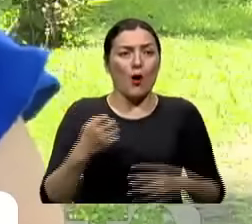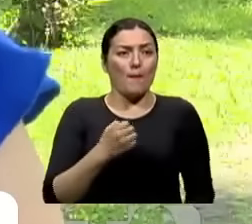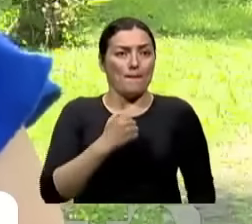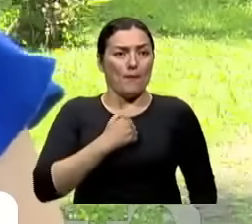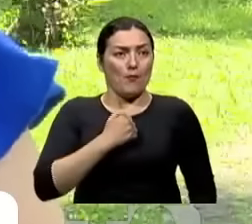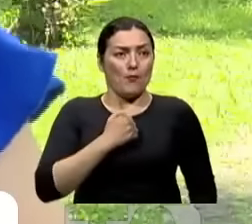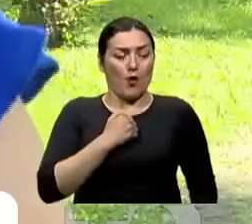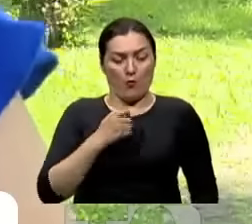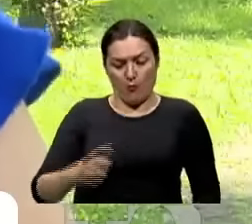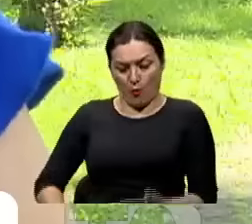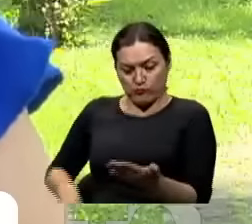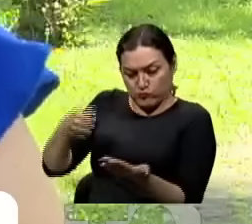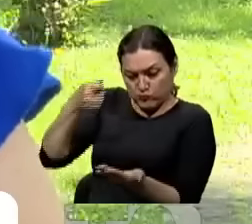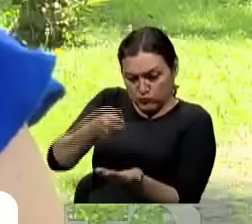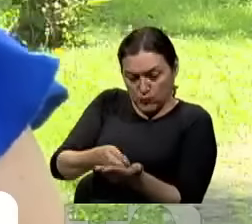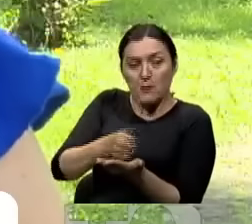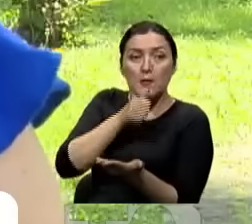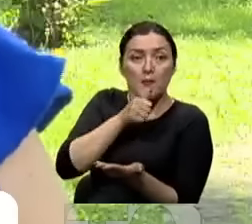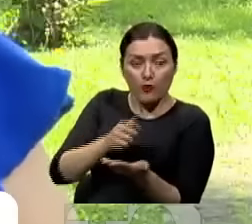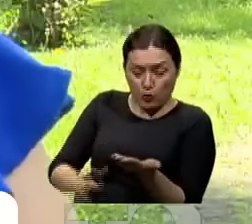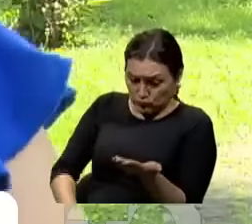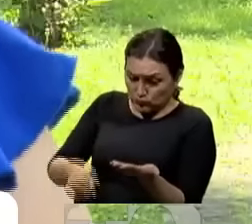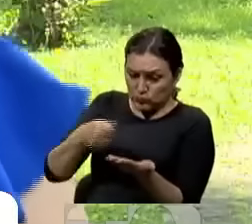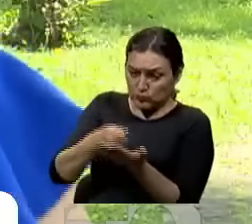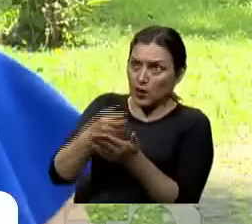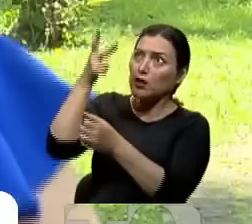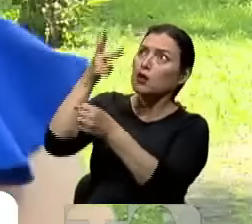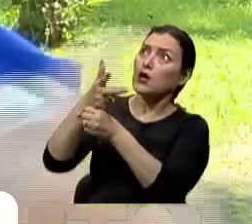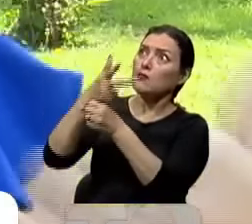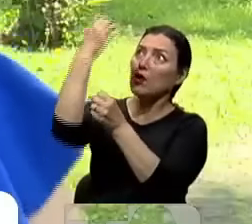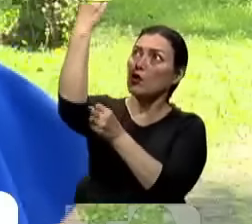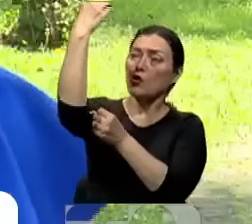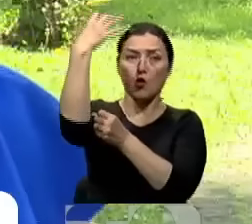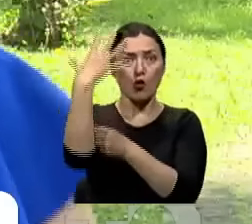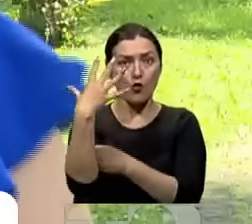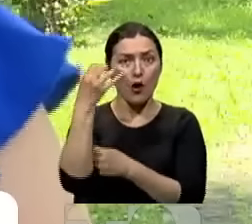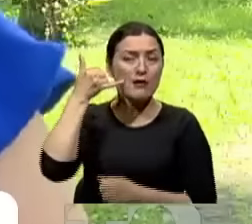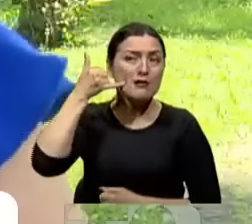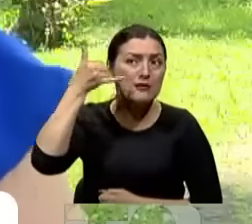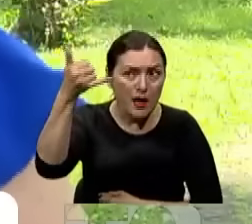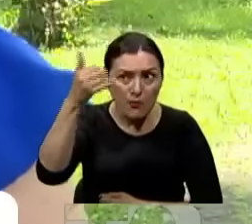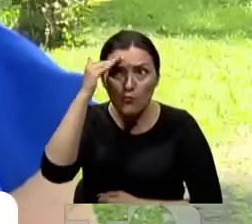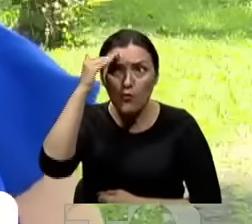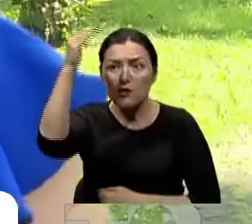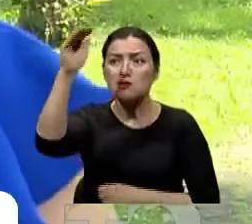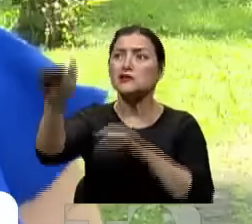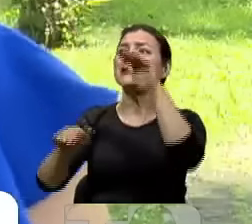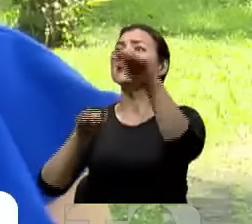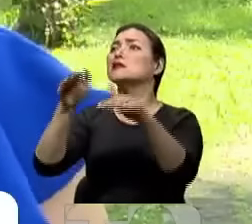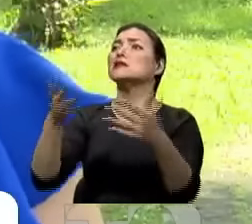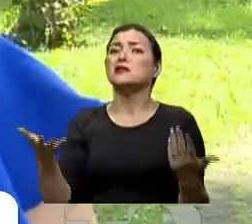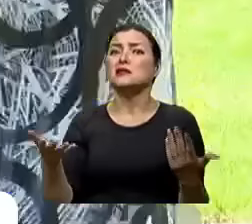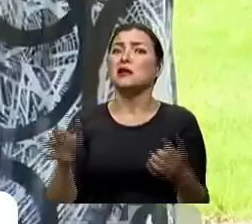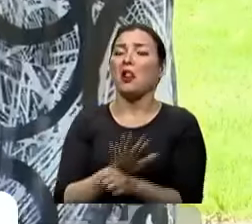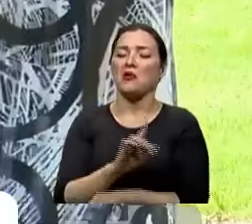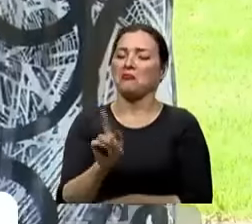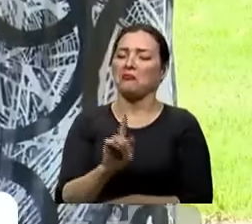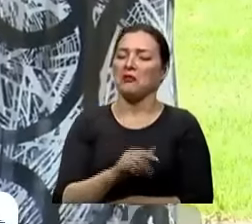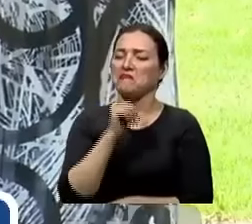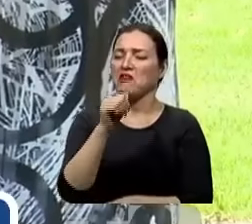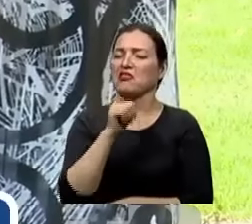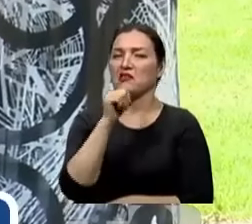pata, de nuestro dinero privado, cámaras, luces, llamamos a la policía, tratamos de estar ahí pendientes, pero no es suficiente.